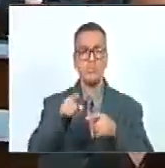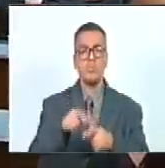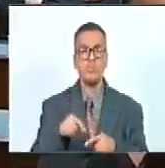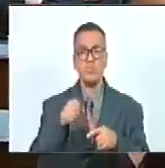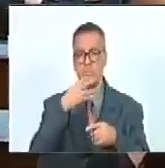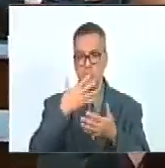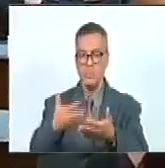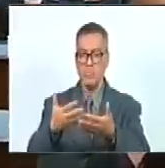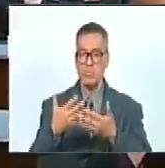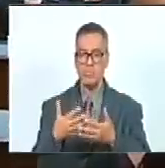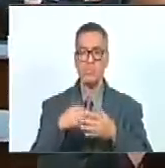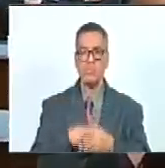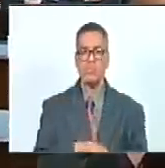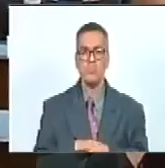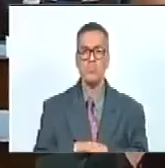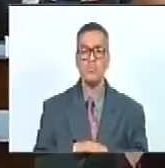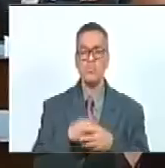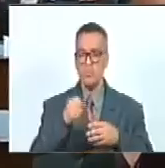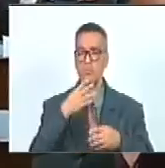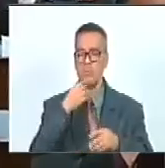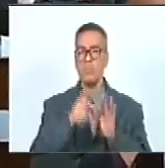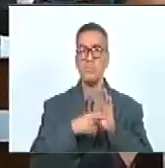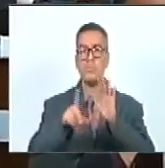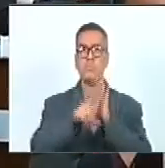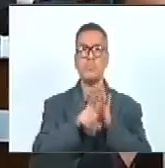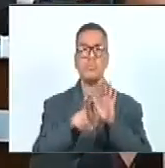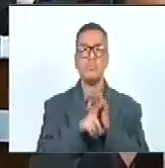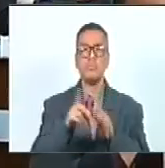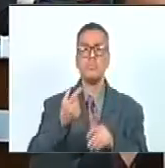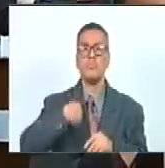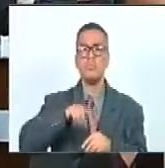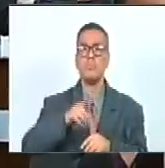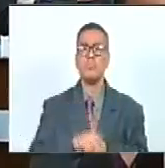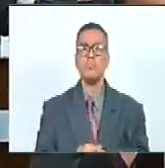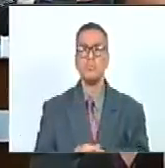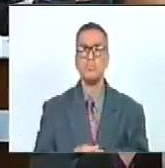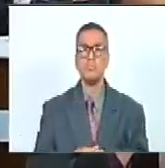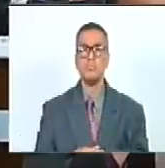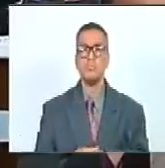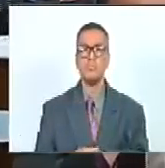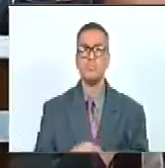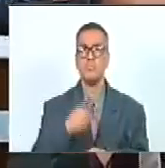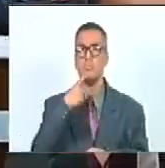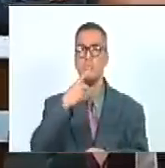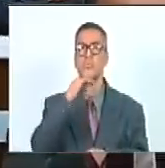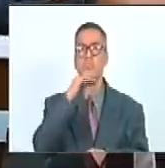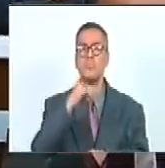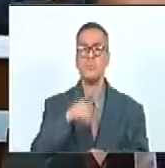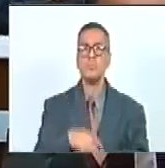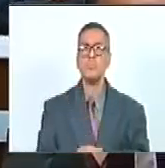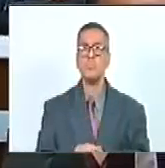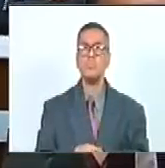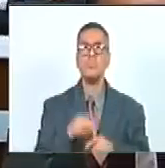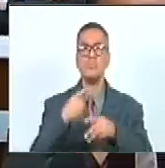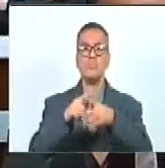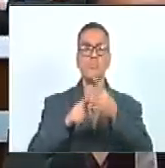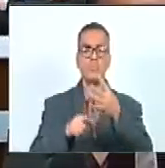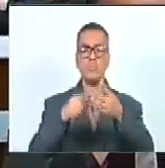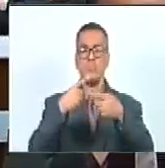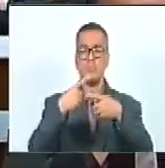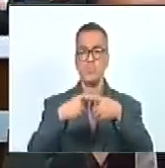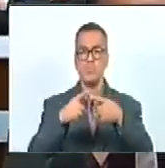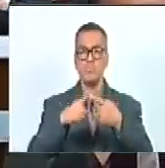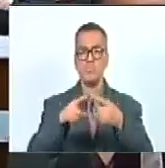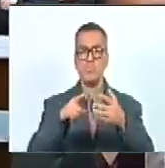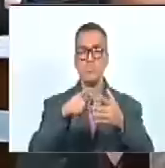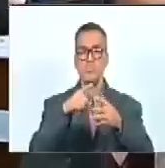bien recibidos y enriquecerán la ley. De tal manera que ratificamos entonces que cualquier ley que